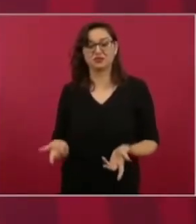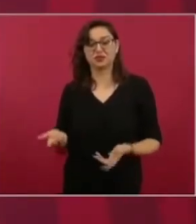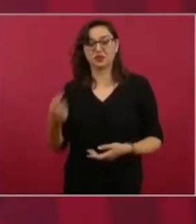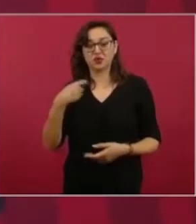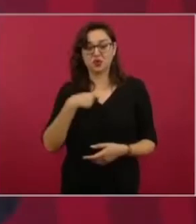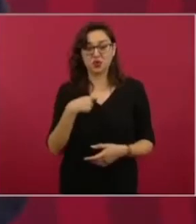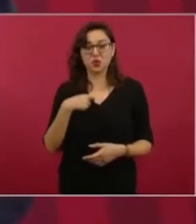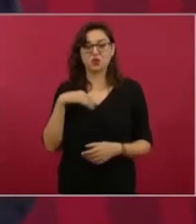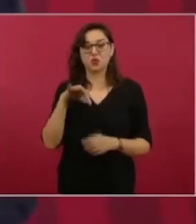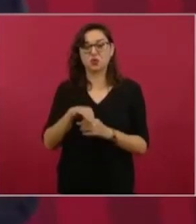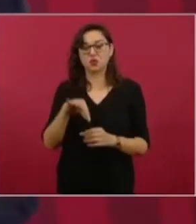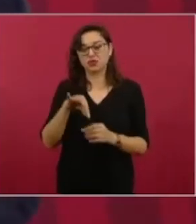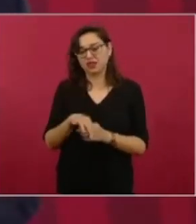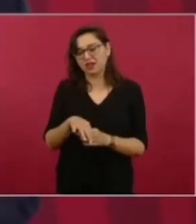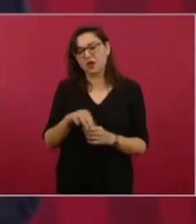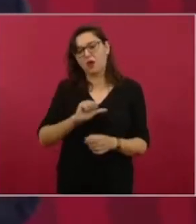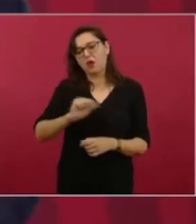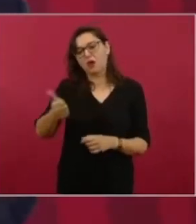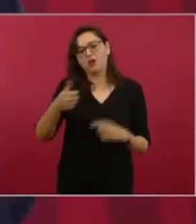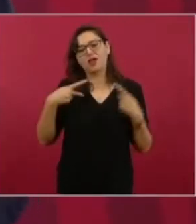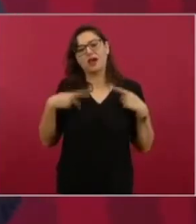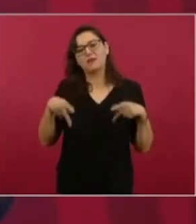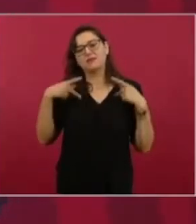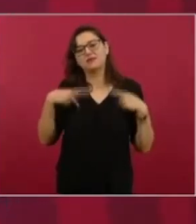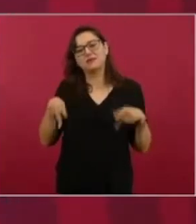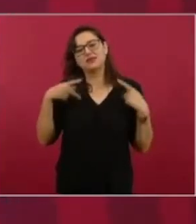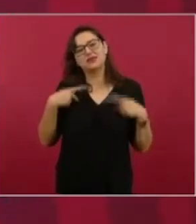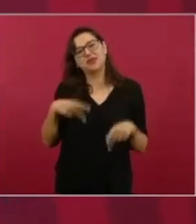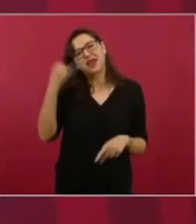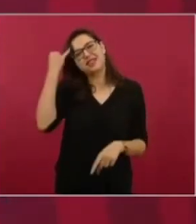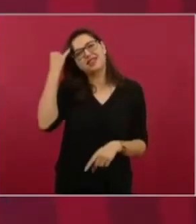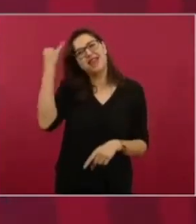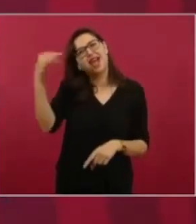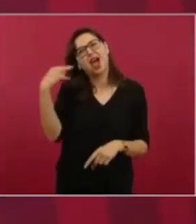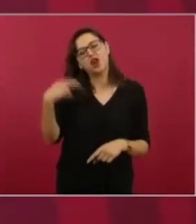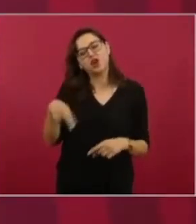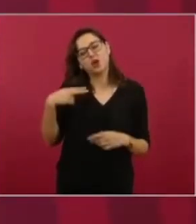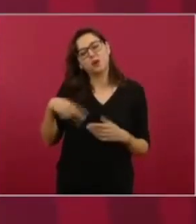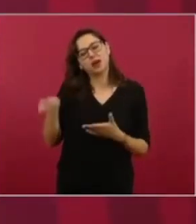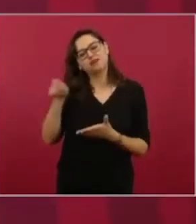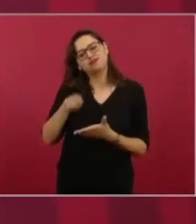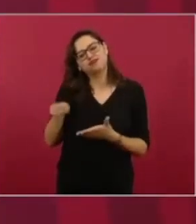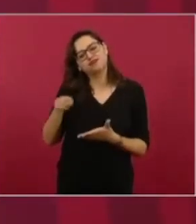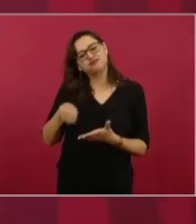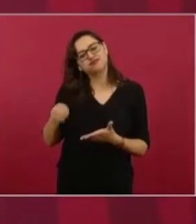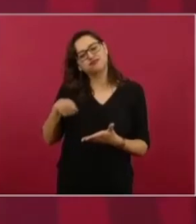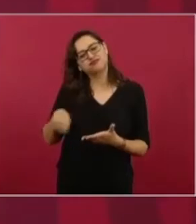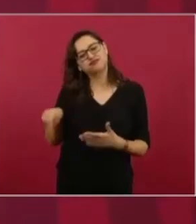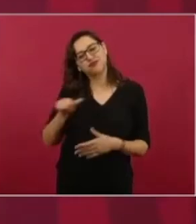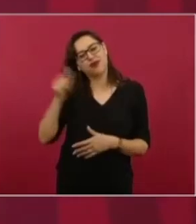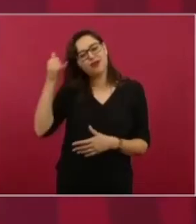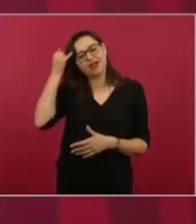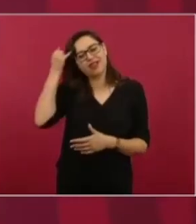Monsiváis, por Elenita Poniatowska, por Chema Pérez Gay,